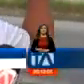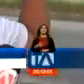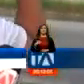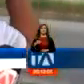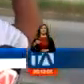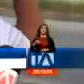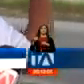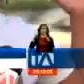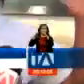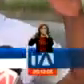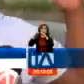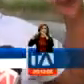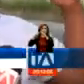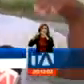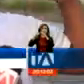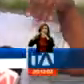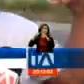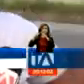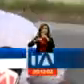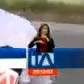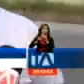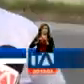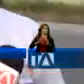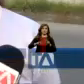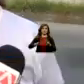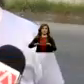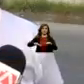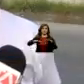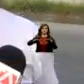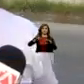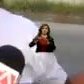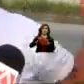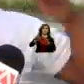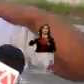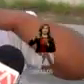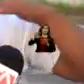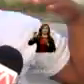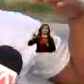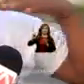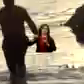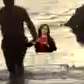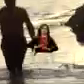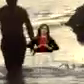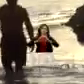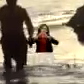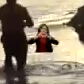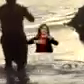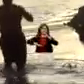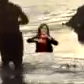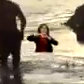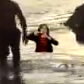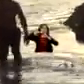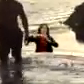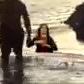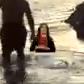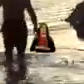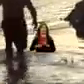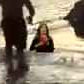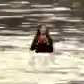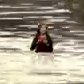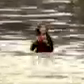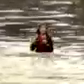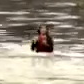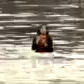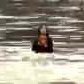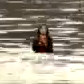al fondo, a 50 metros del río. Ya, pues quedó así tapada. Algunos llegaron de otros puntos de la ciudad